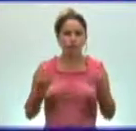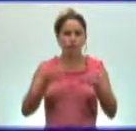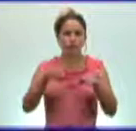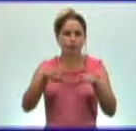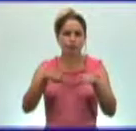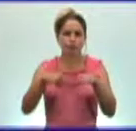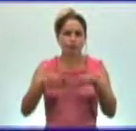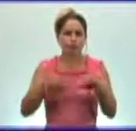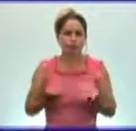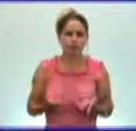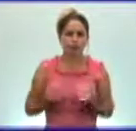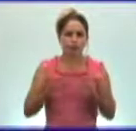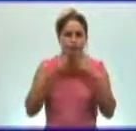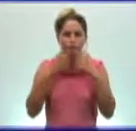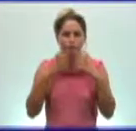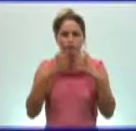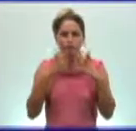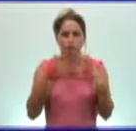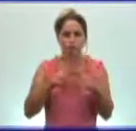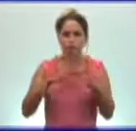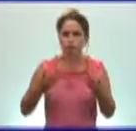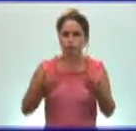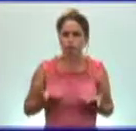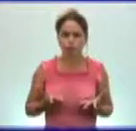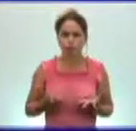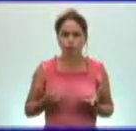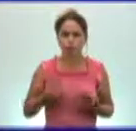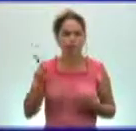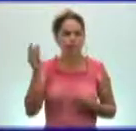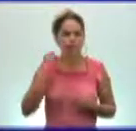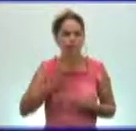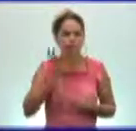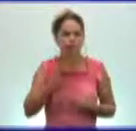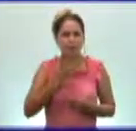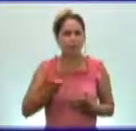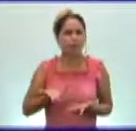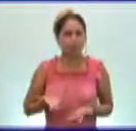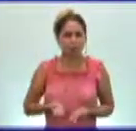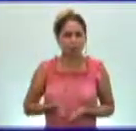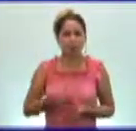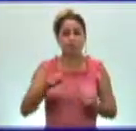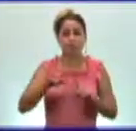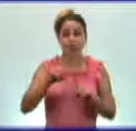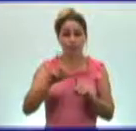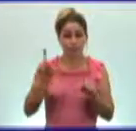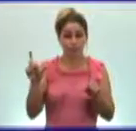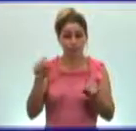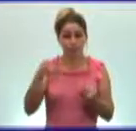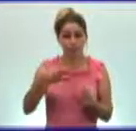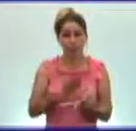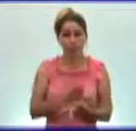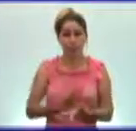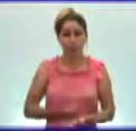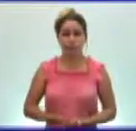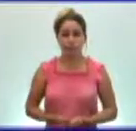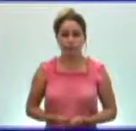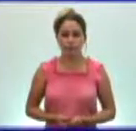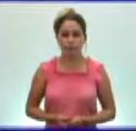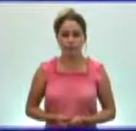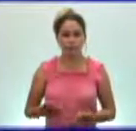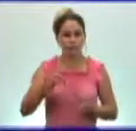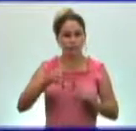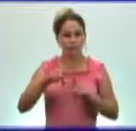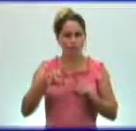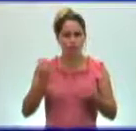qué información ustedes tienen que dominar? Es lo que nos proponemos en el tema de la clase de hoy. El tema de la clase de